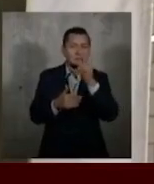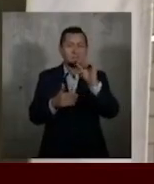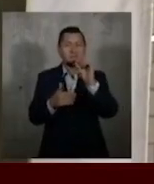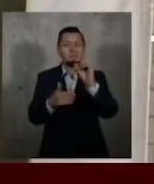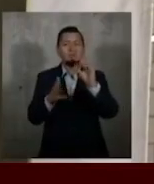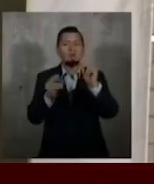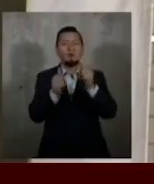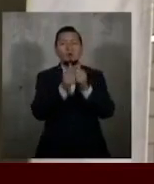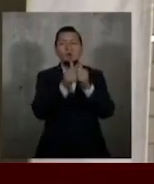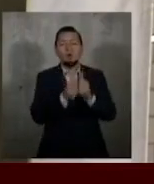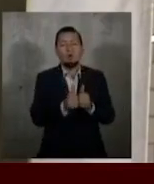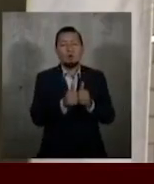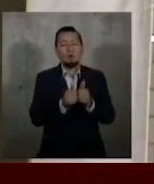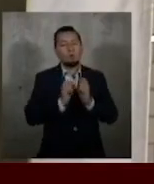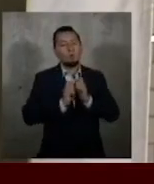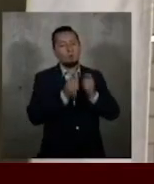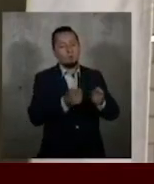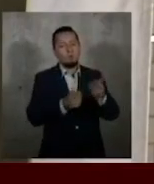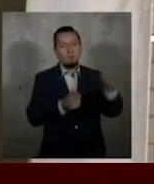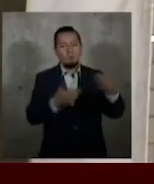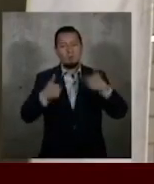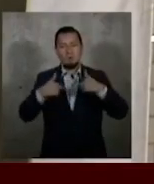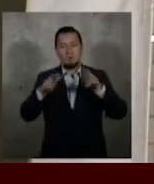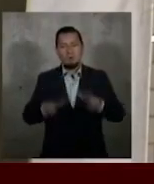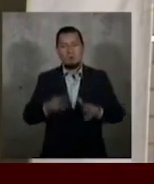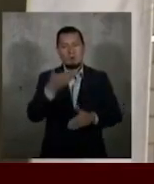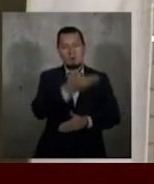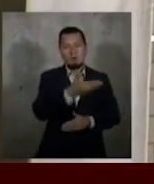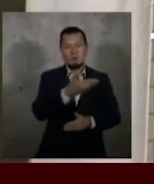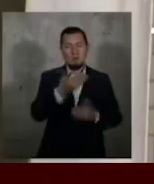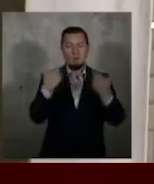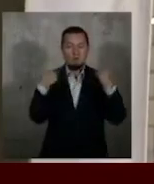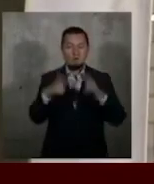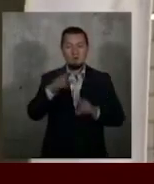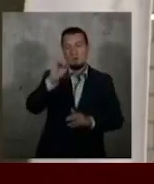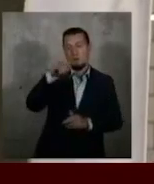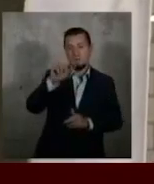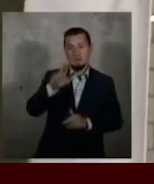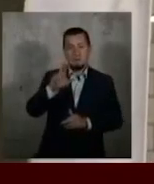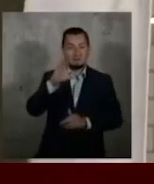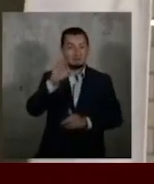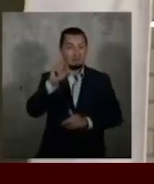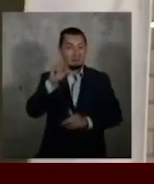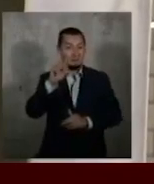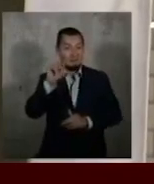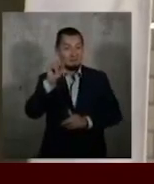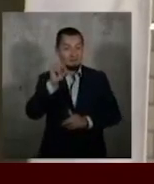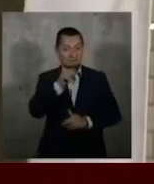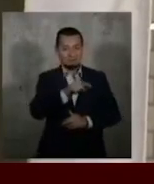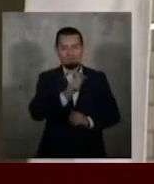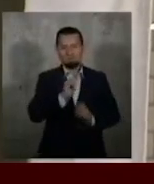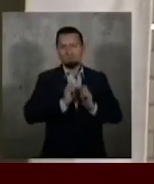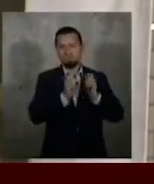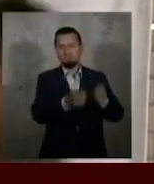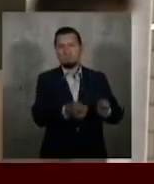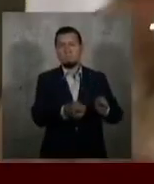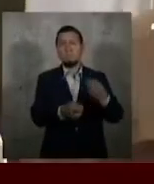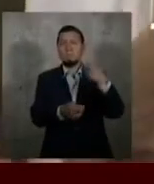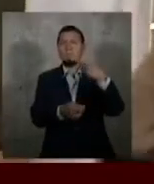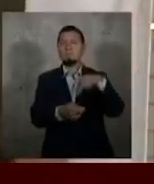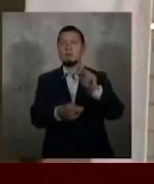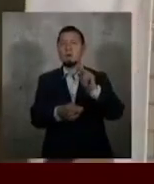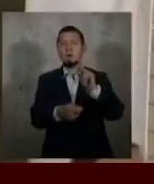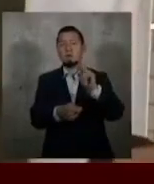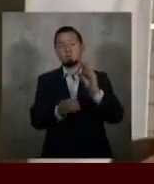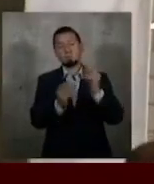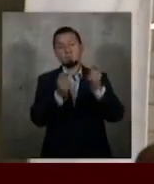que nos acabas de decir, Josefina, de tantos problemas presupuestales, del contexto político tan adverso que hemos tenido en